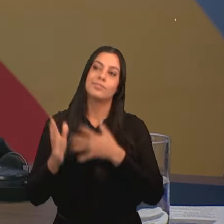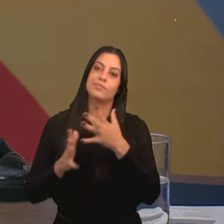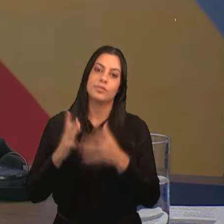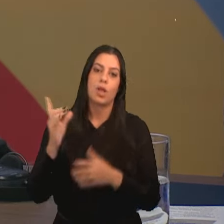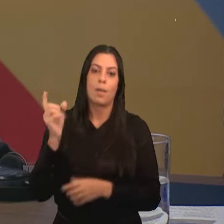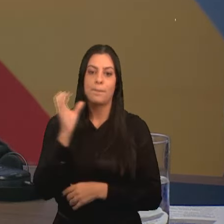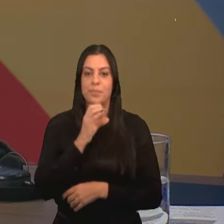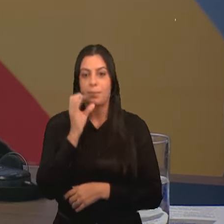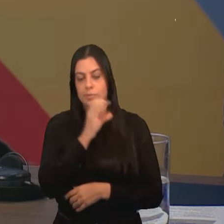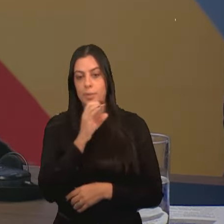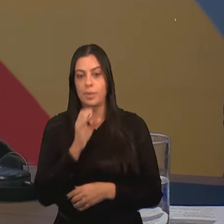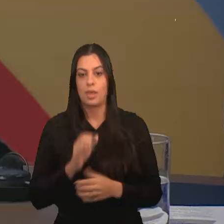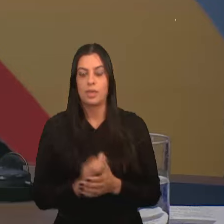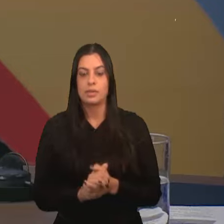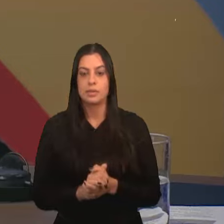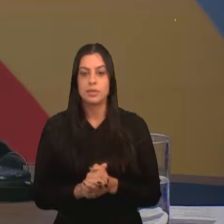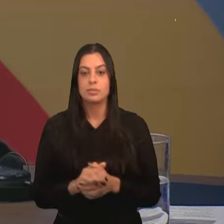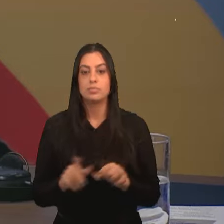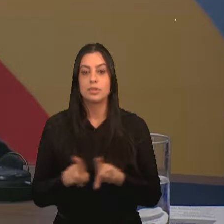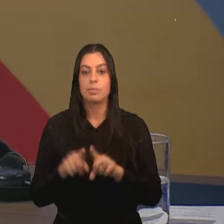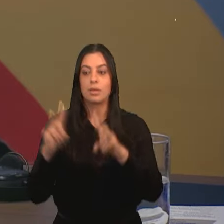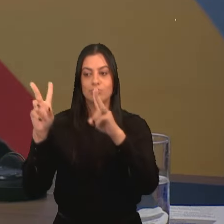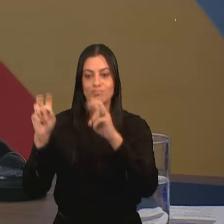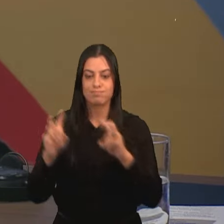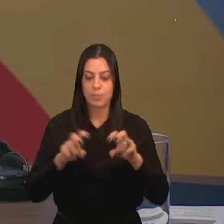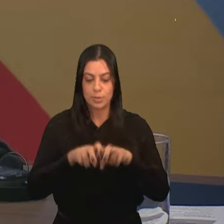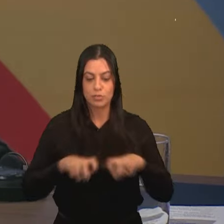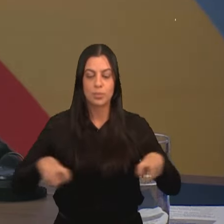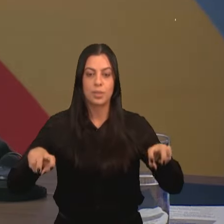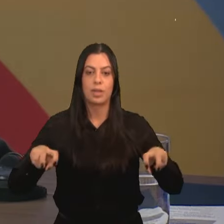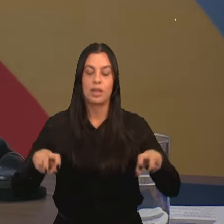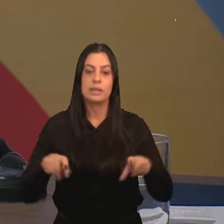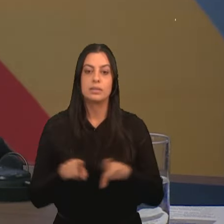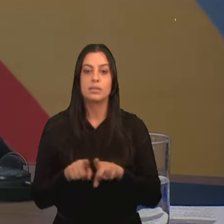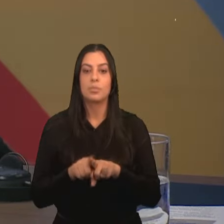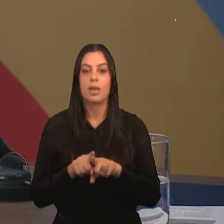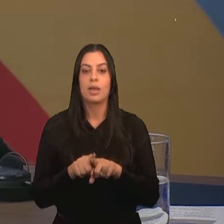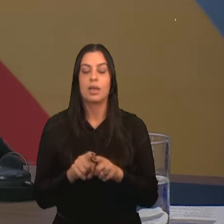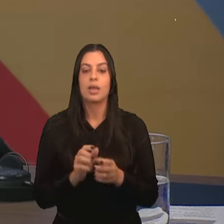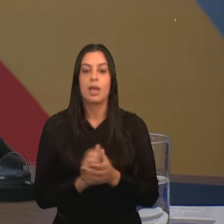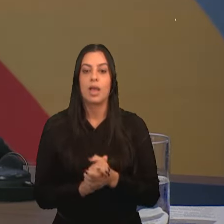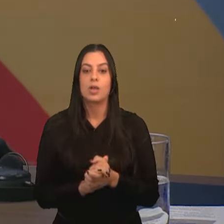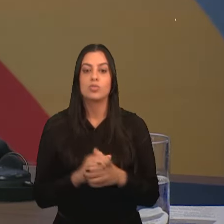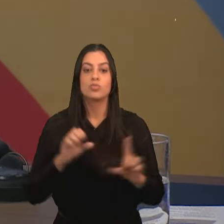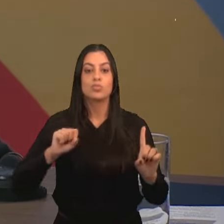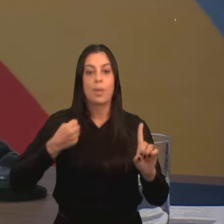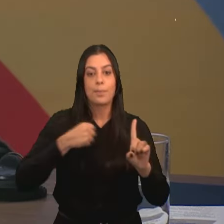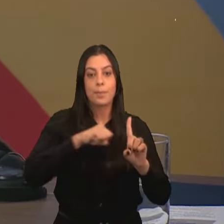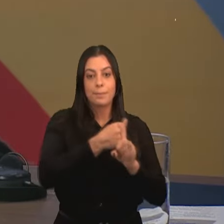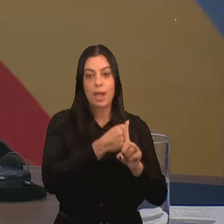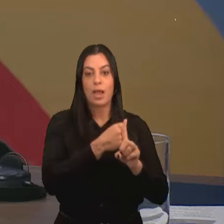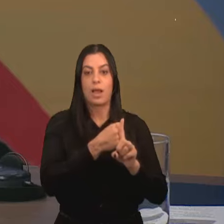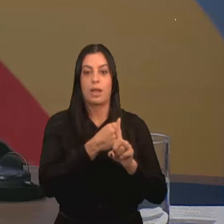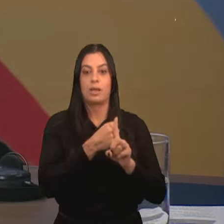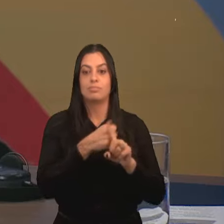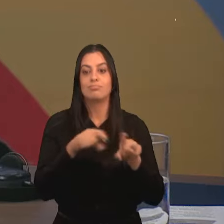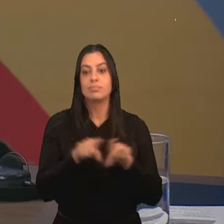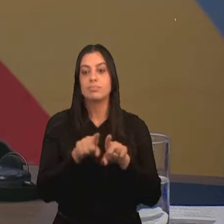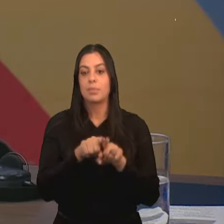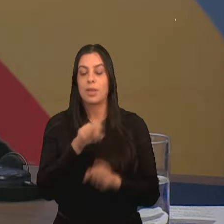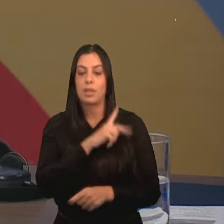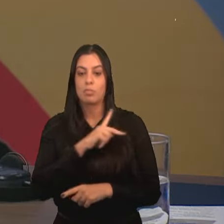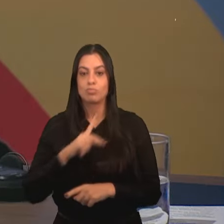hablar rápidamente, ya que es un tema de nuestra mesa, Víctor, sobre el impacto para la